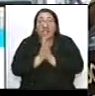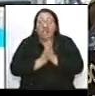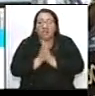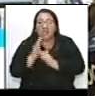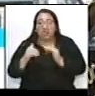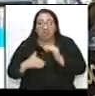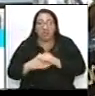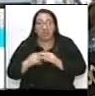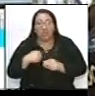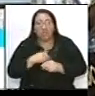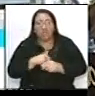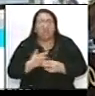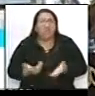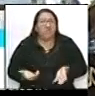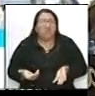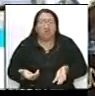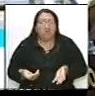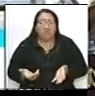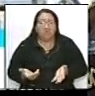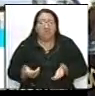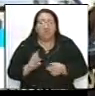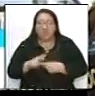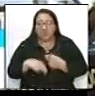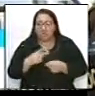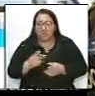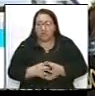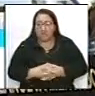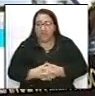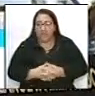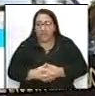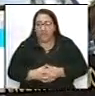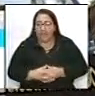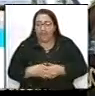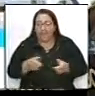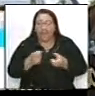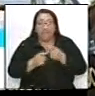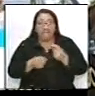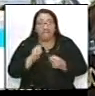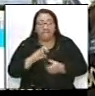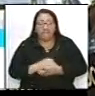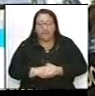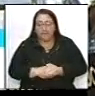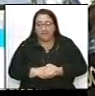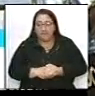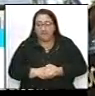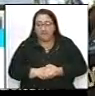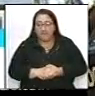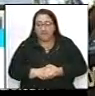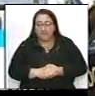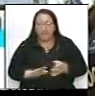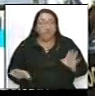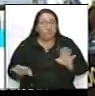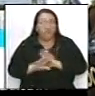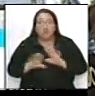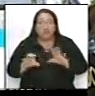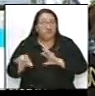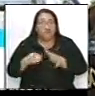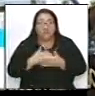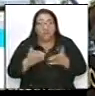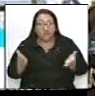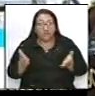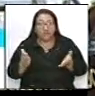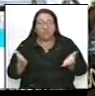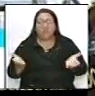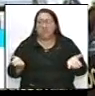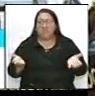las intervenciones de los otros. En segundo lugar, cuando la congresista dice nadie ha hecho nada,